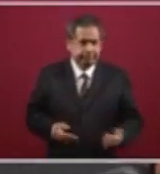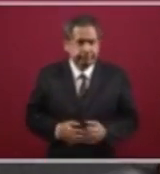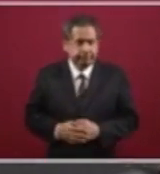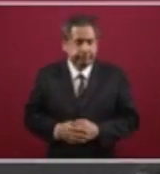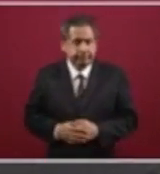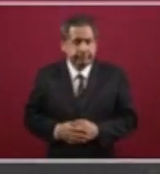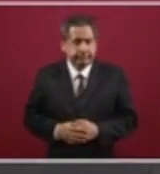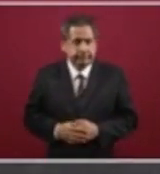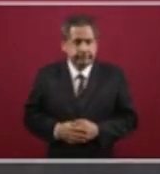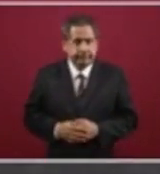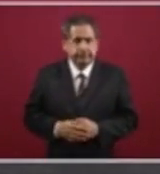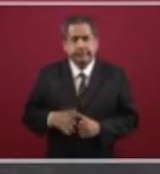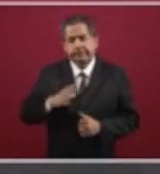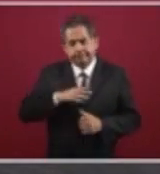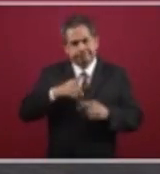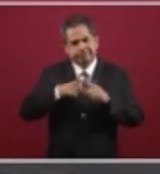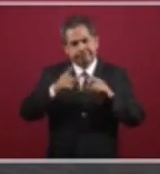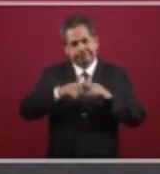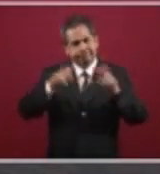Hay temas